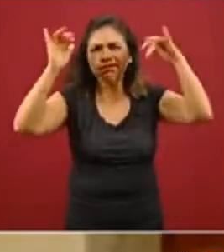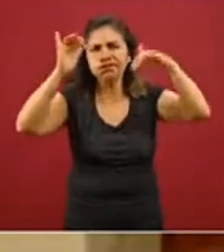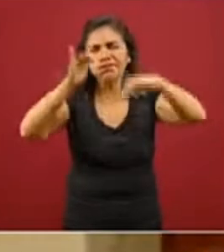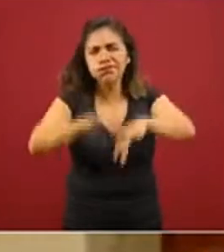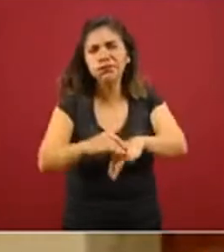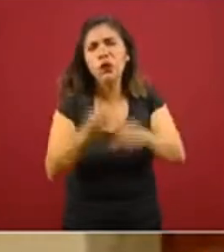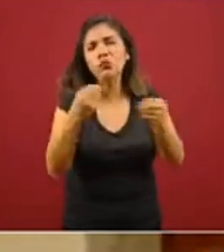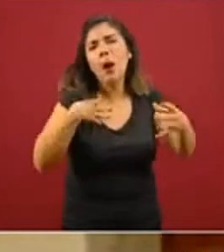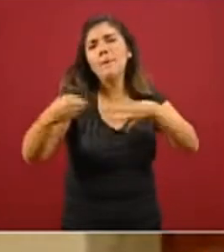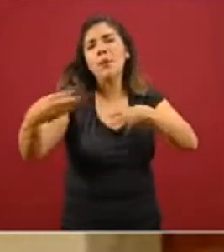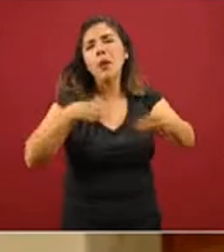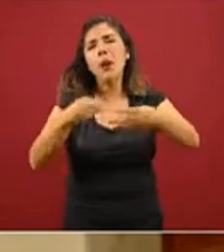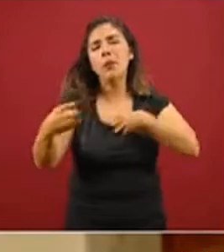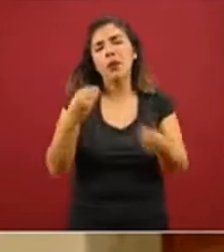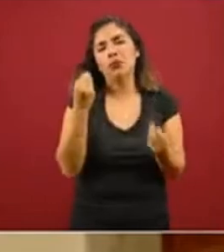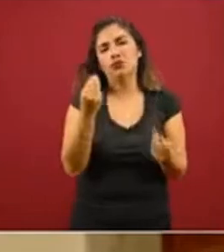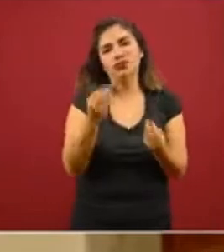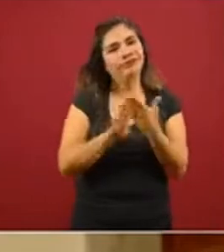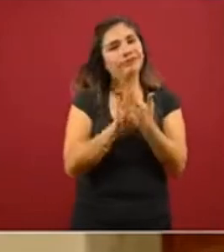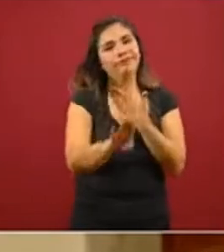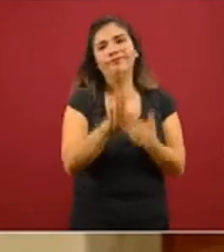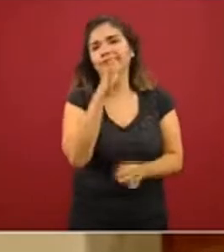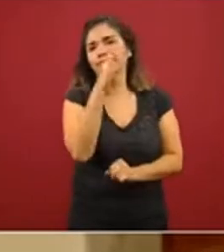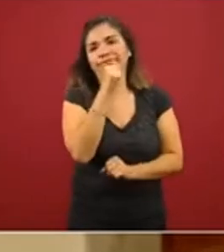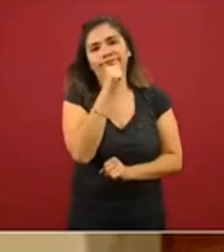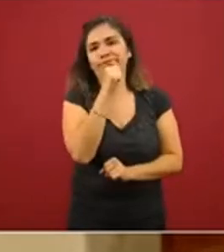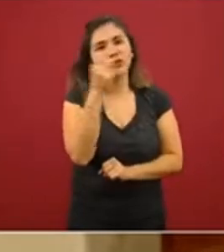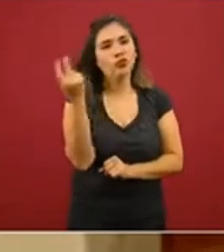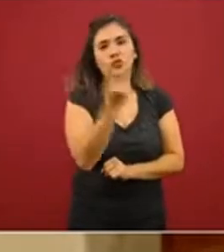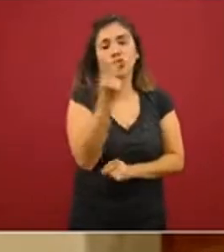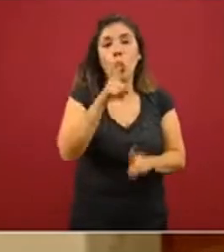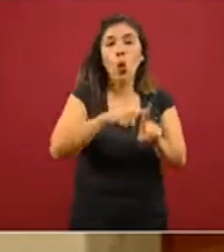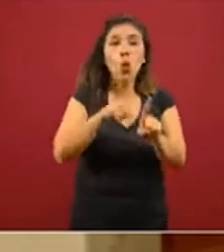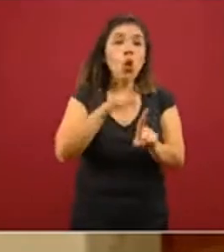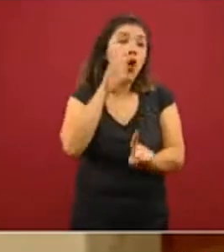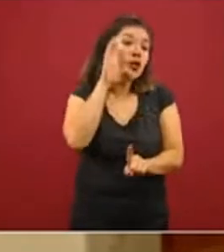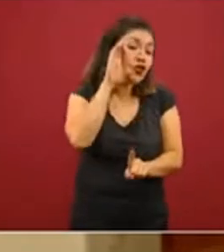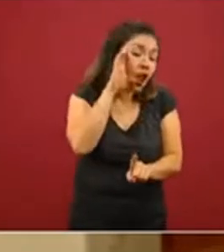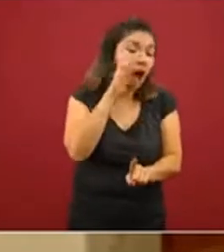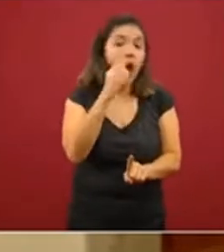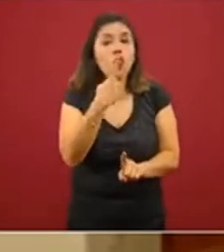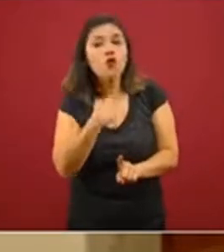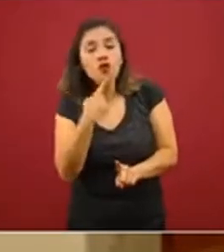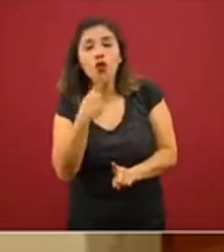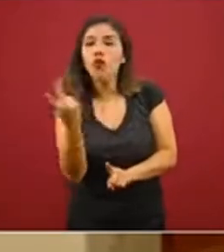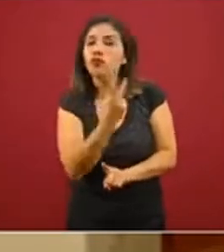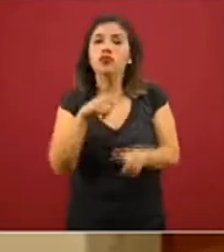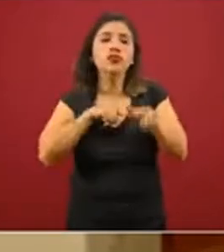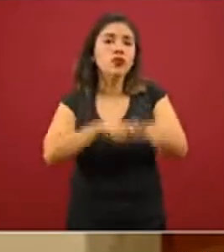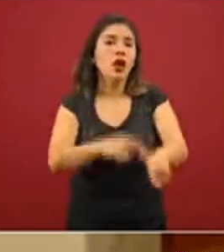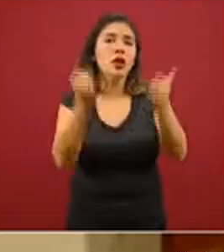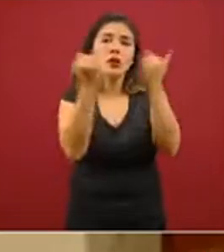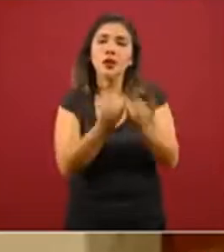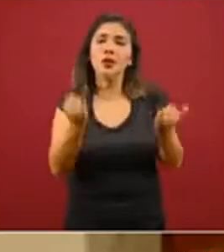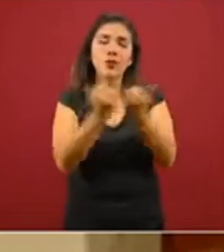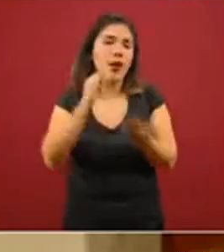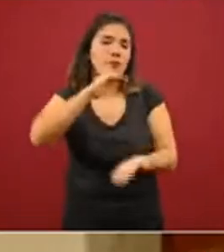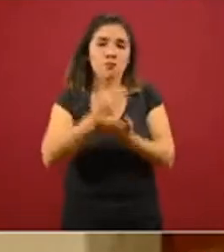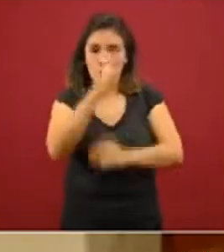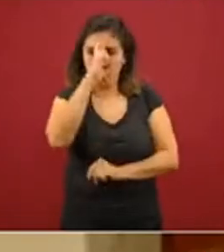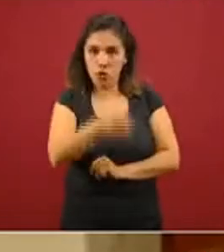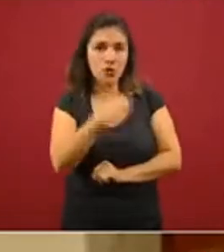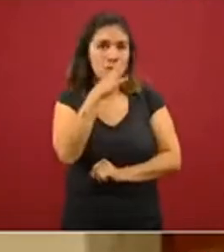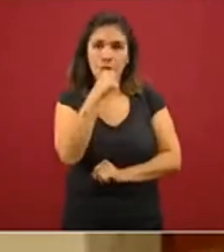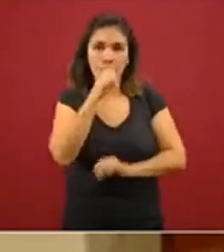a un número muy grande de personas. Por eso, en este caso, aún en naranja, todavía se mantiene la restricción que se